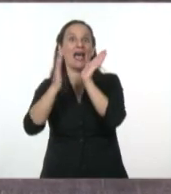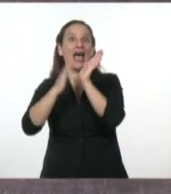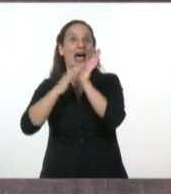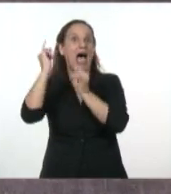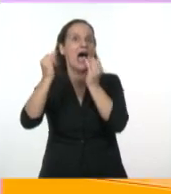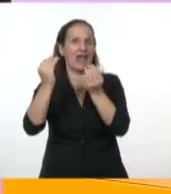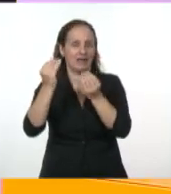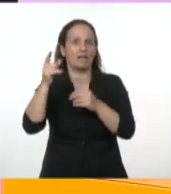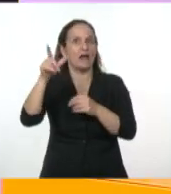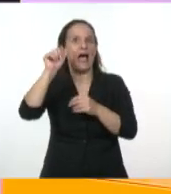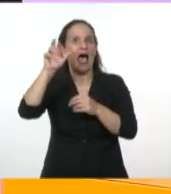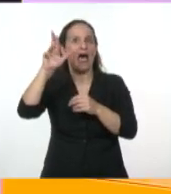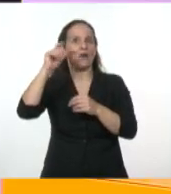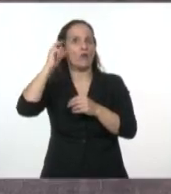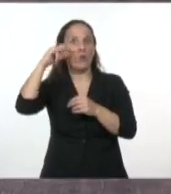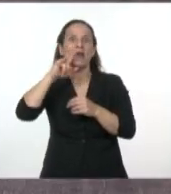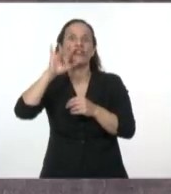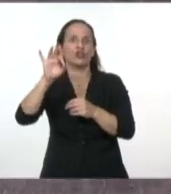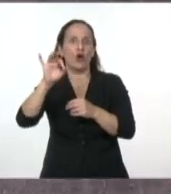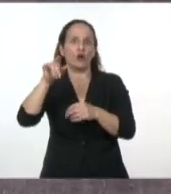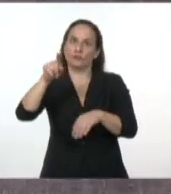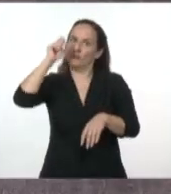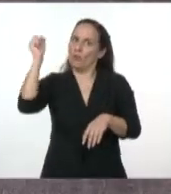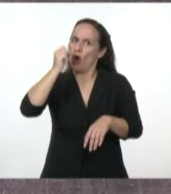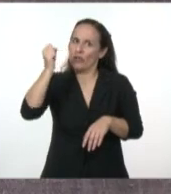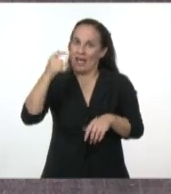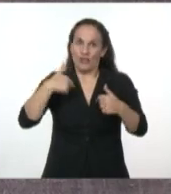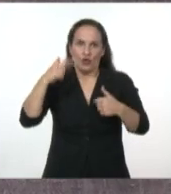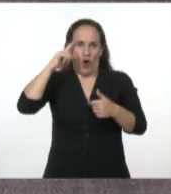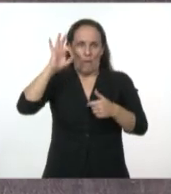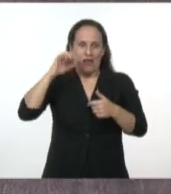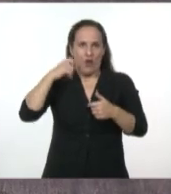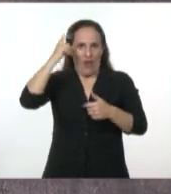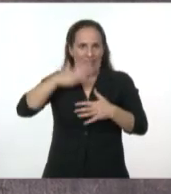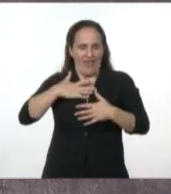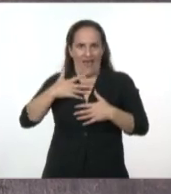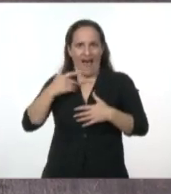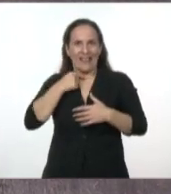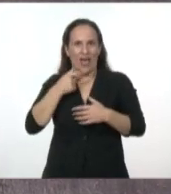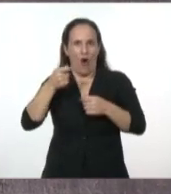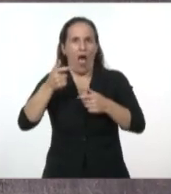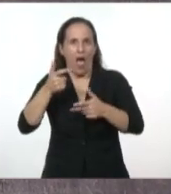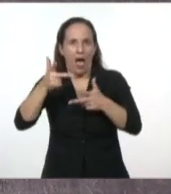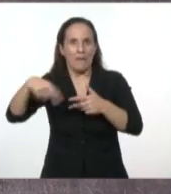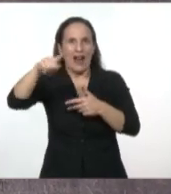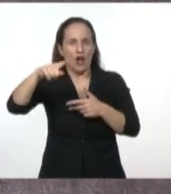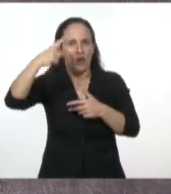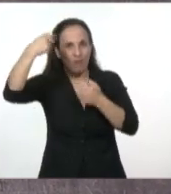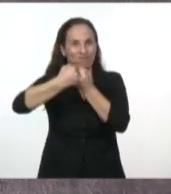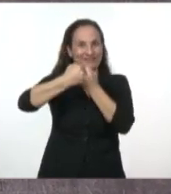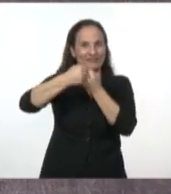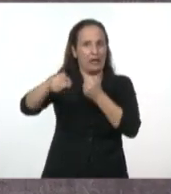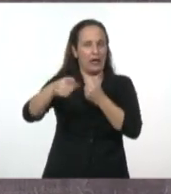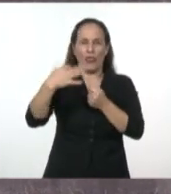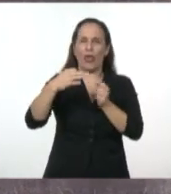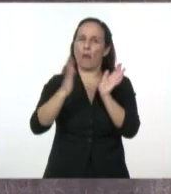son súper importantes cuando yo quiero convencer a alguien de mi punto de vista que estos argumentos estén bien formulados y sean